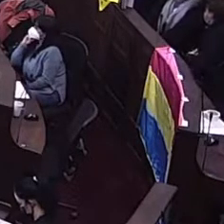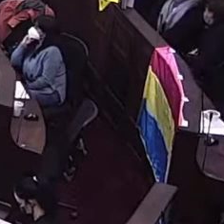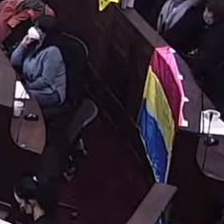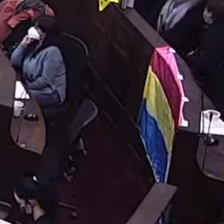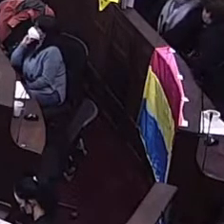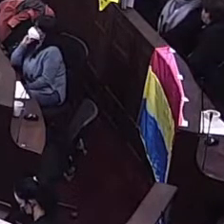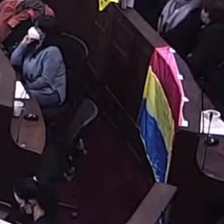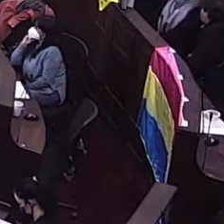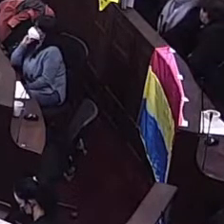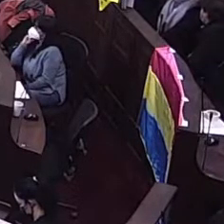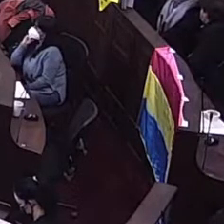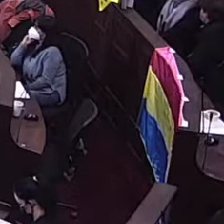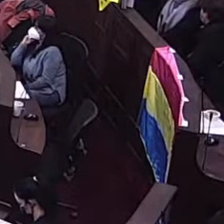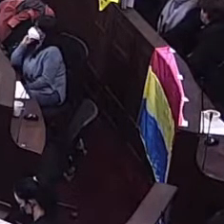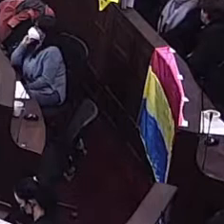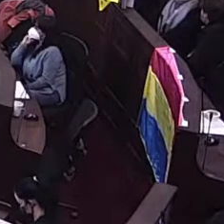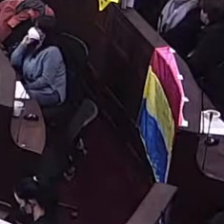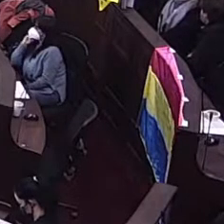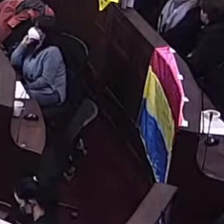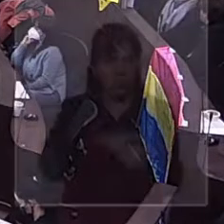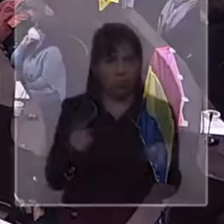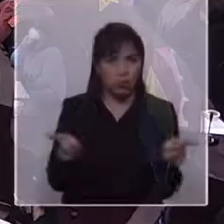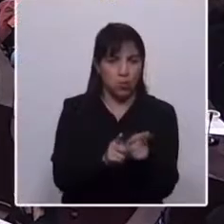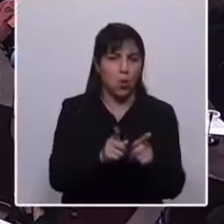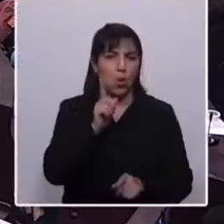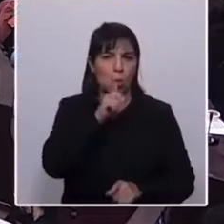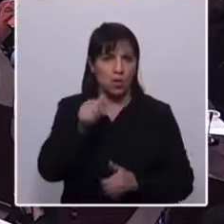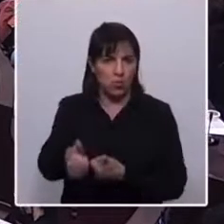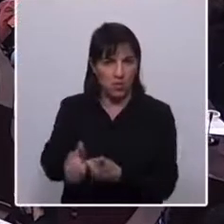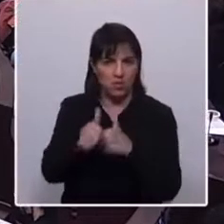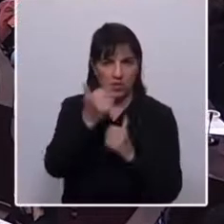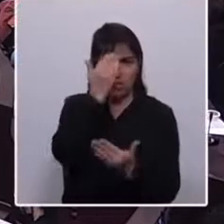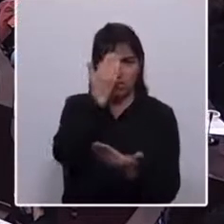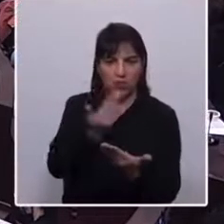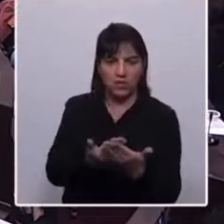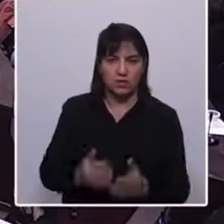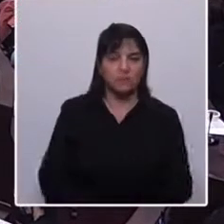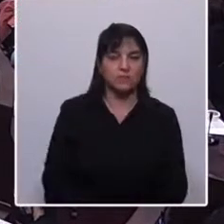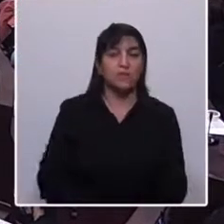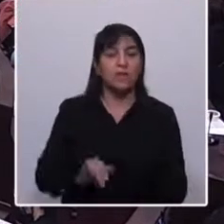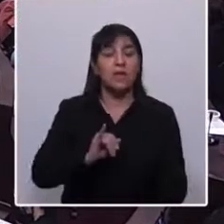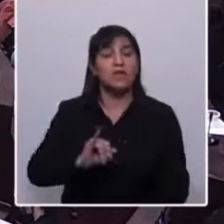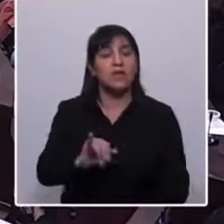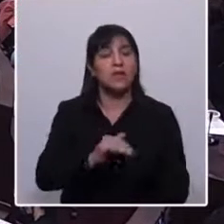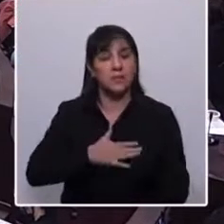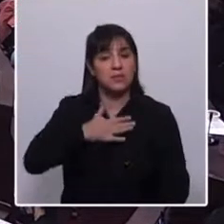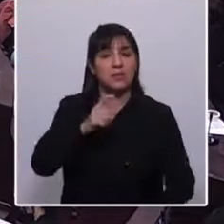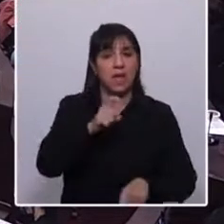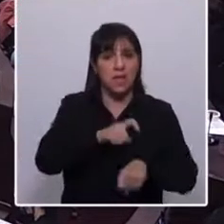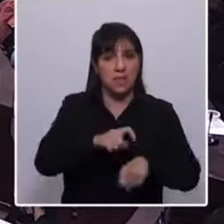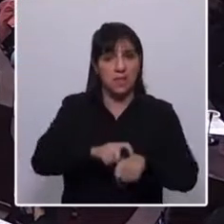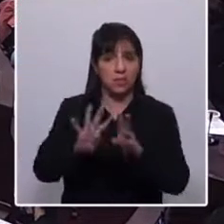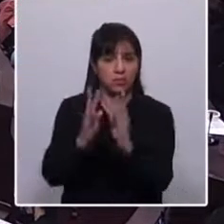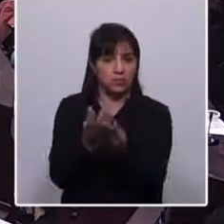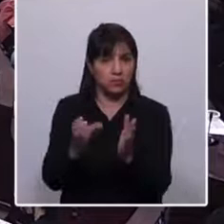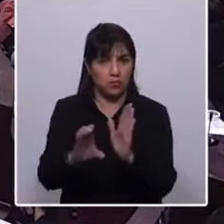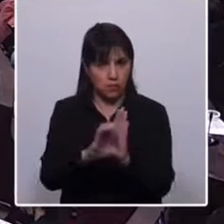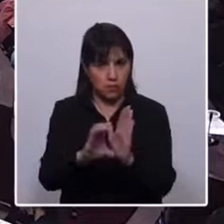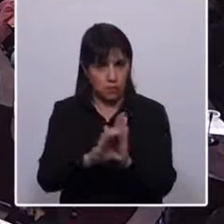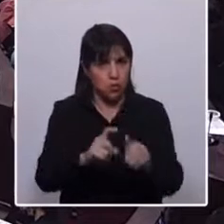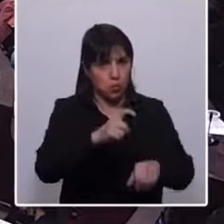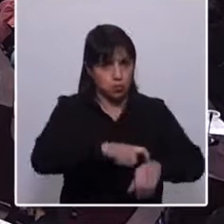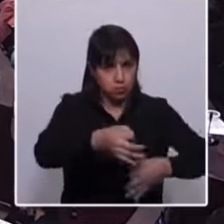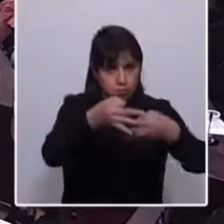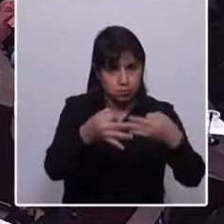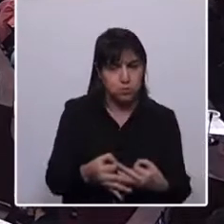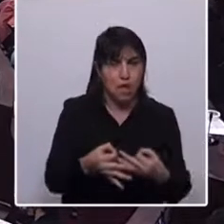en escaso tiempo era el último desafío al que nos íbamos a enfrentar. Siempre sentí que los tiempos de la Convención estaban intencionalmente establecidos para